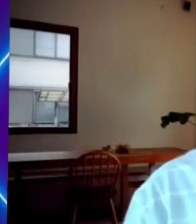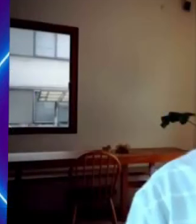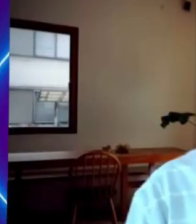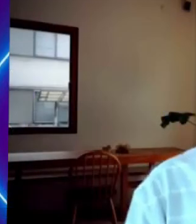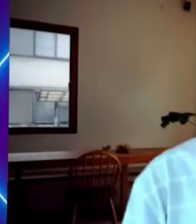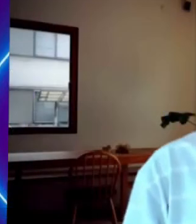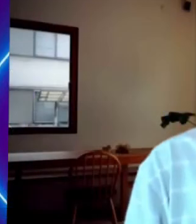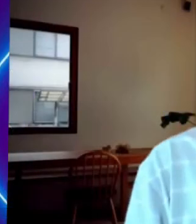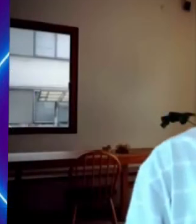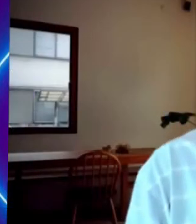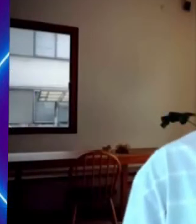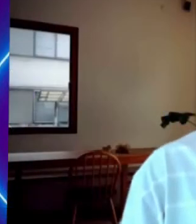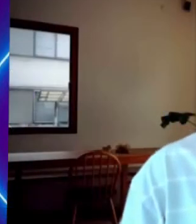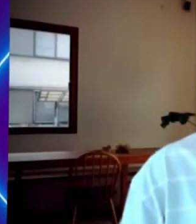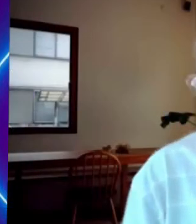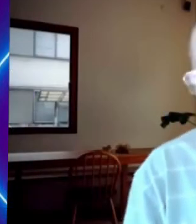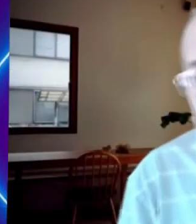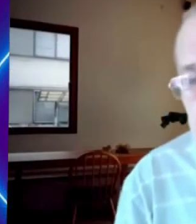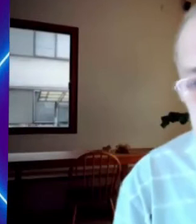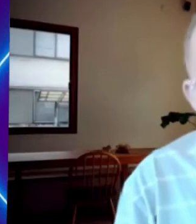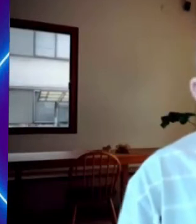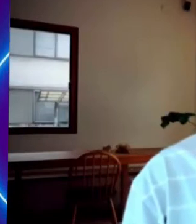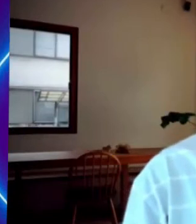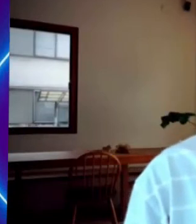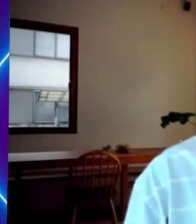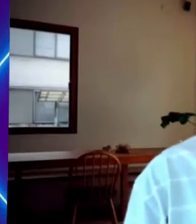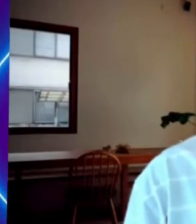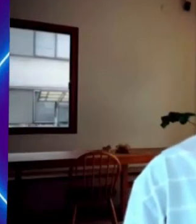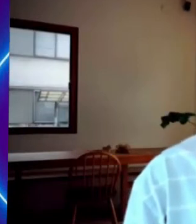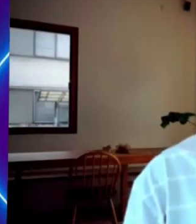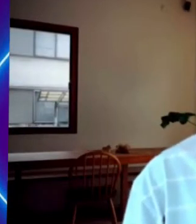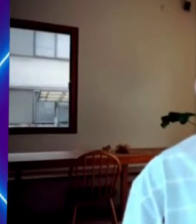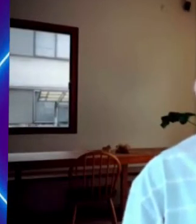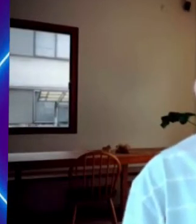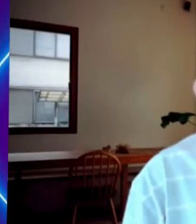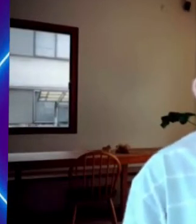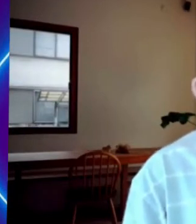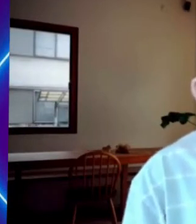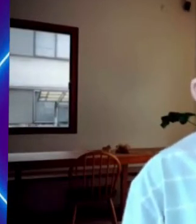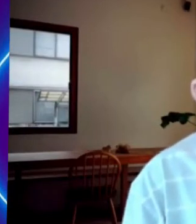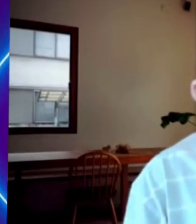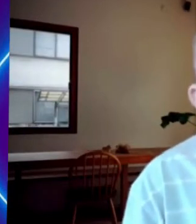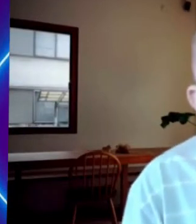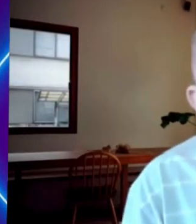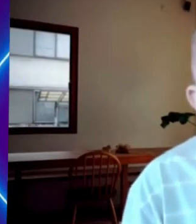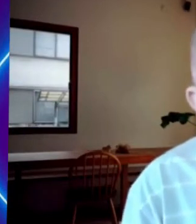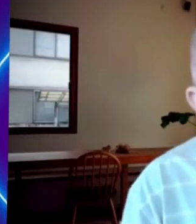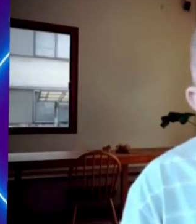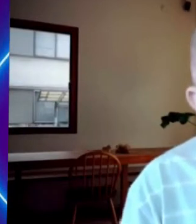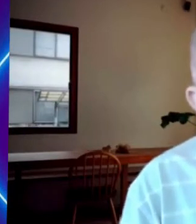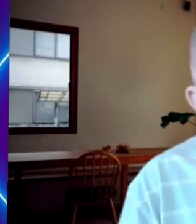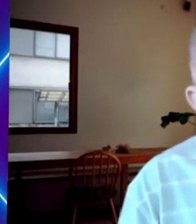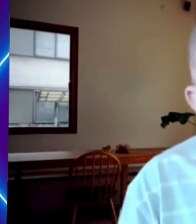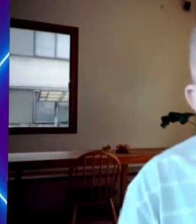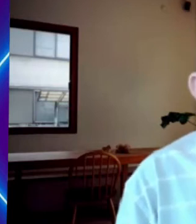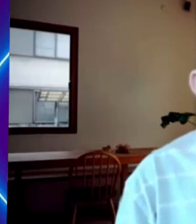demanda de dólares que también la gente, a ver, hoy, ¿quién sale a comprar dólares si no sabe si sube o si baja?